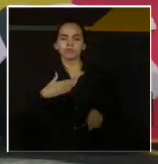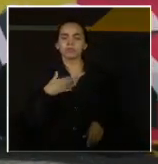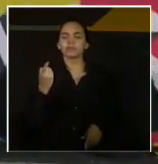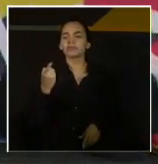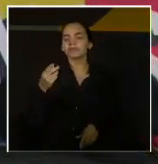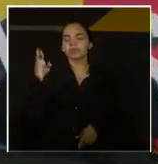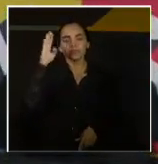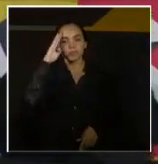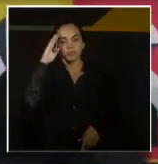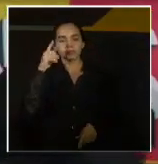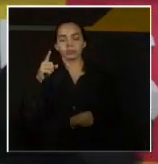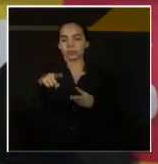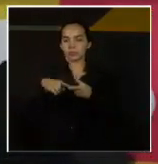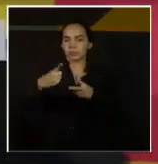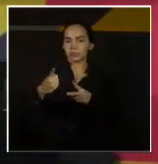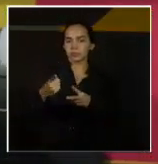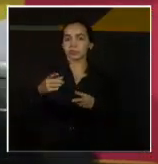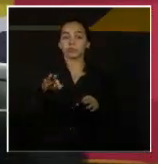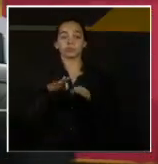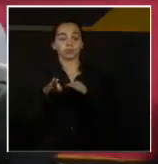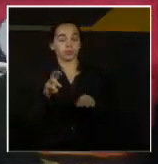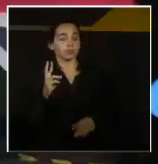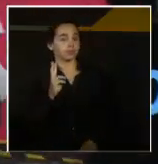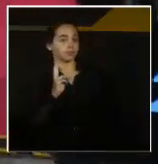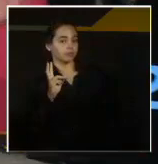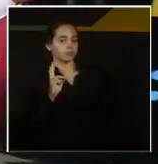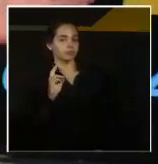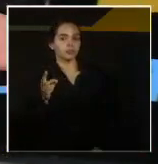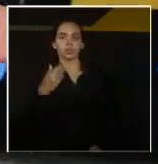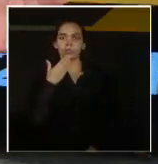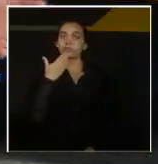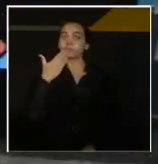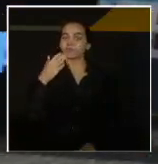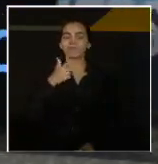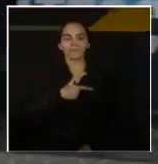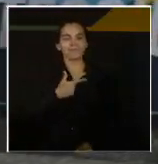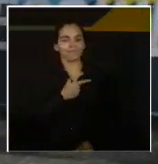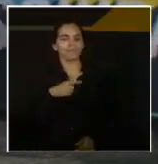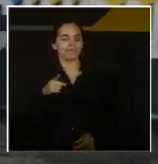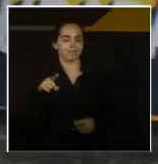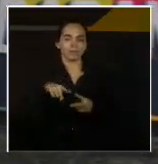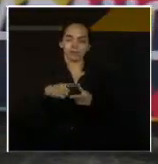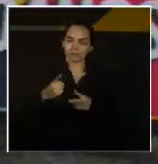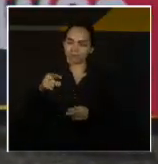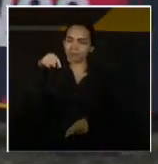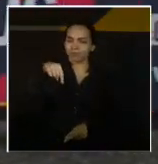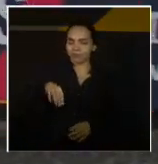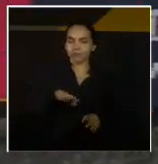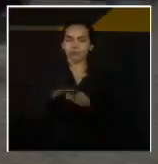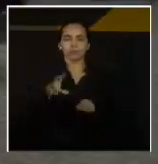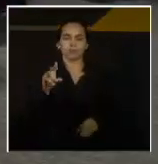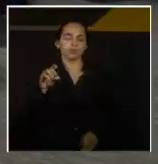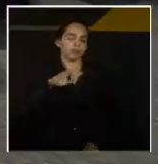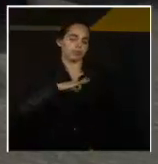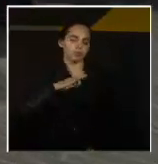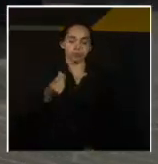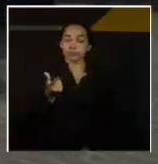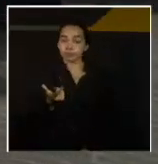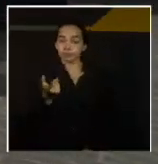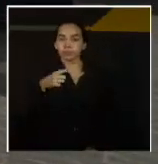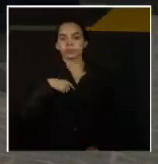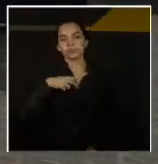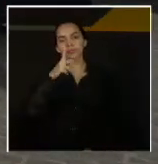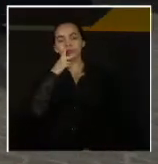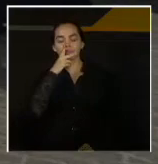te parece si empezamos un negocio entre los dos? Y yo le dije: oye, pues yo encantado de poder empezar este negocio, pero yo no tengo recursos económicos. Mi